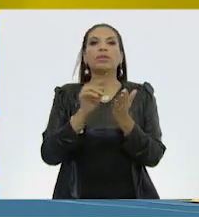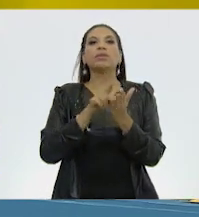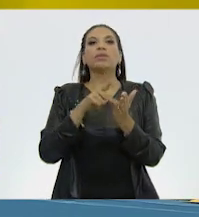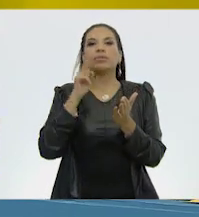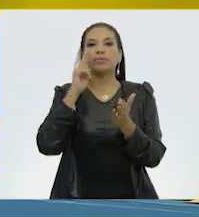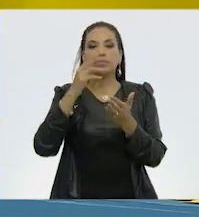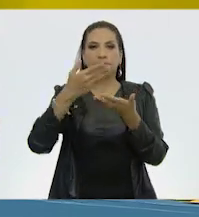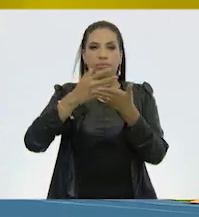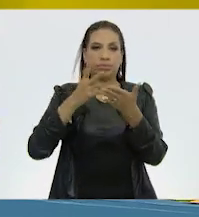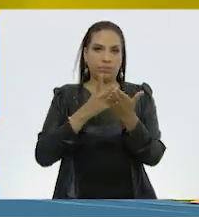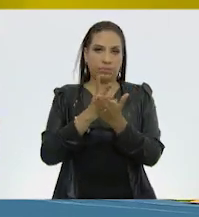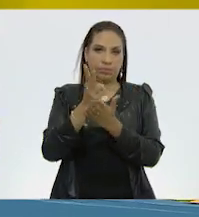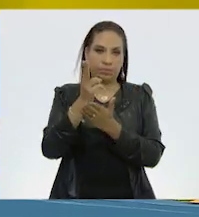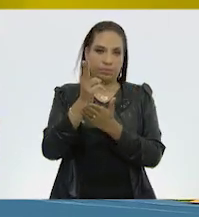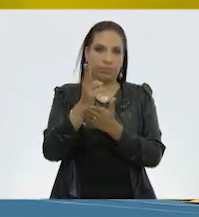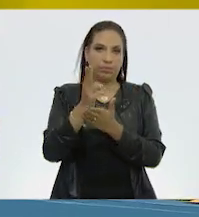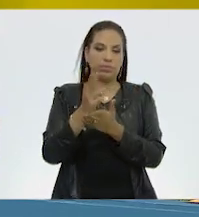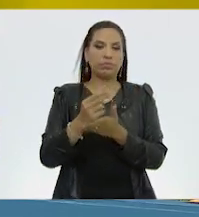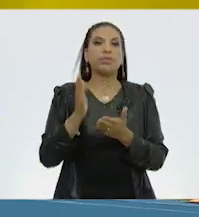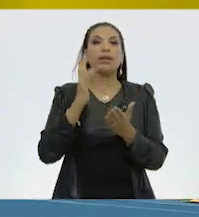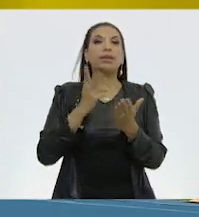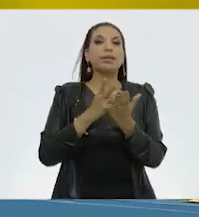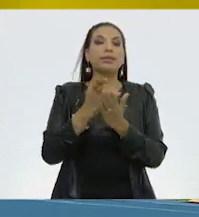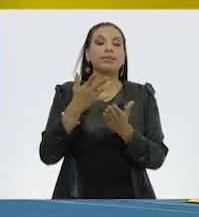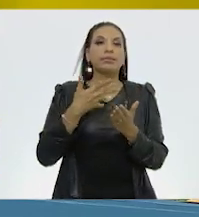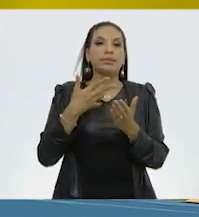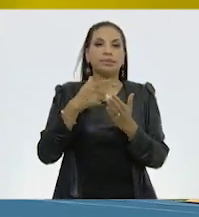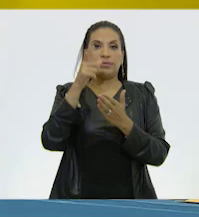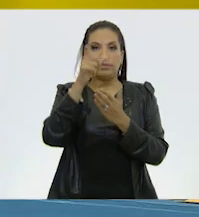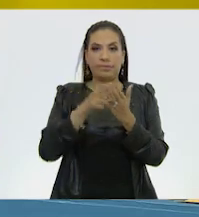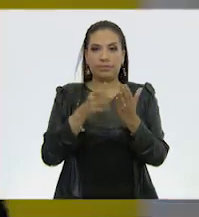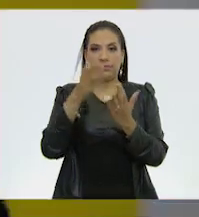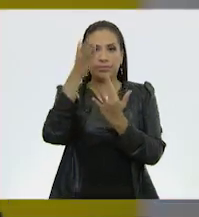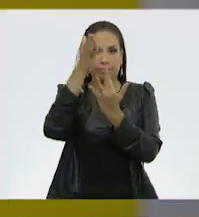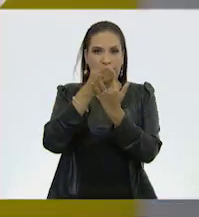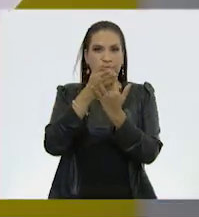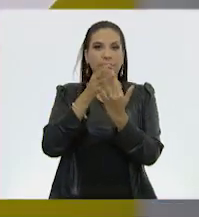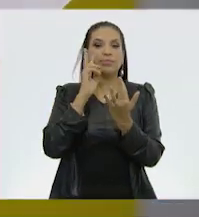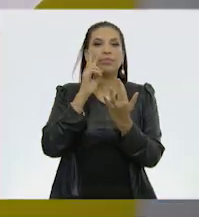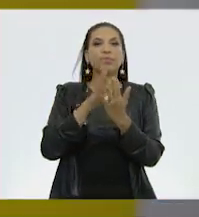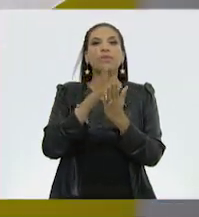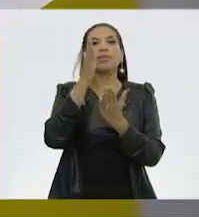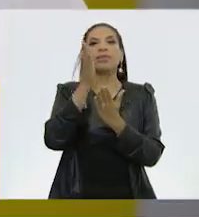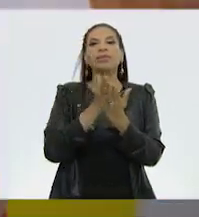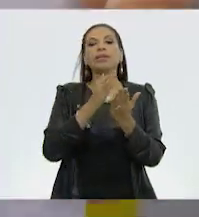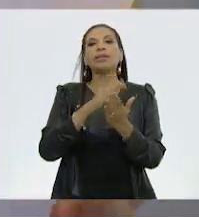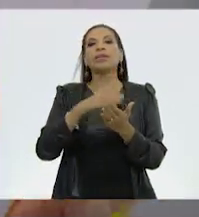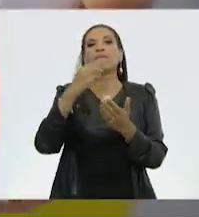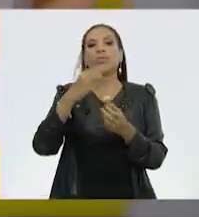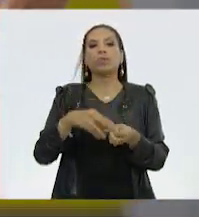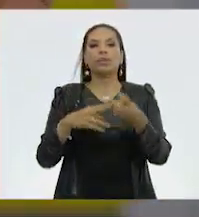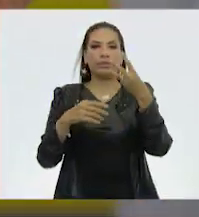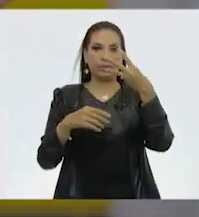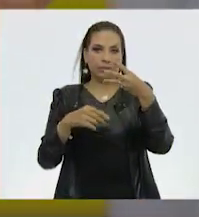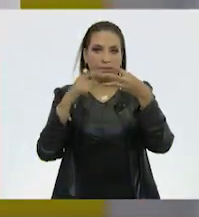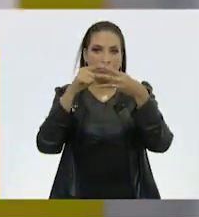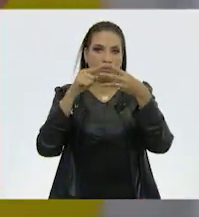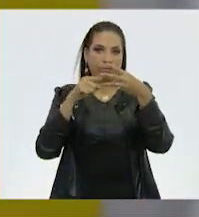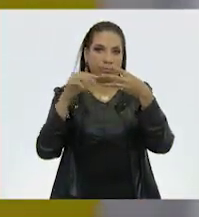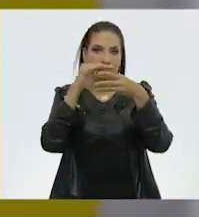a recortar y ya que tenemos nuestro medio de hoja, necesitaremos dividir la hoja en tercios.